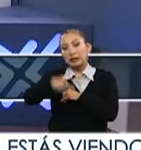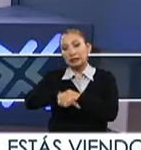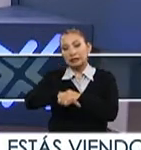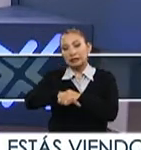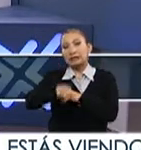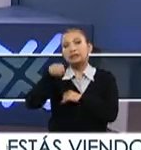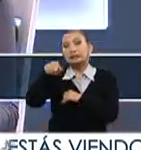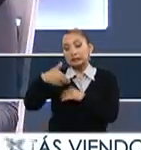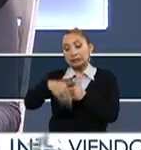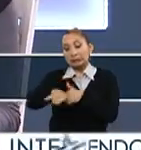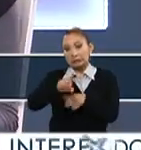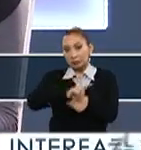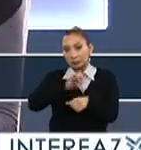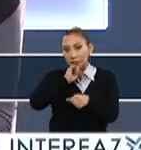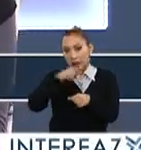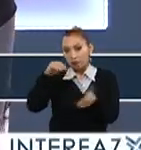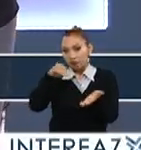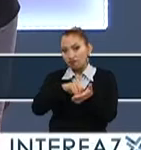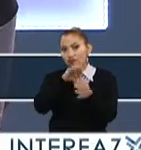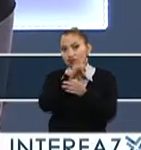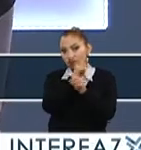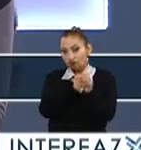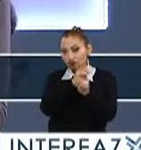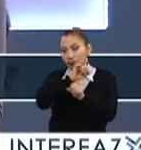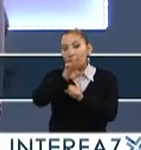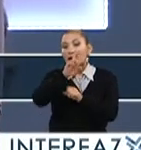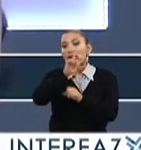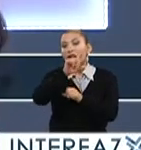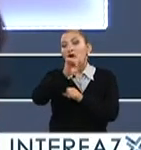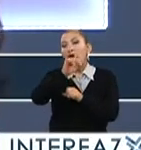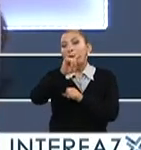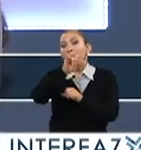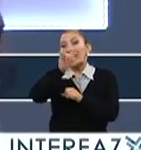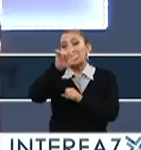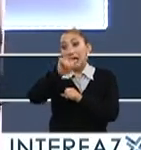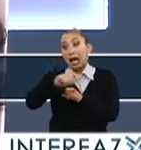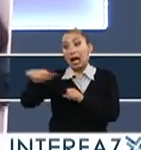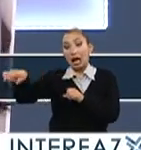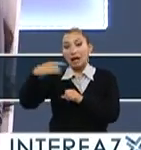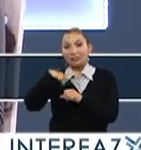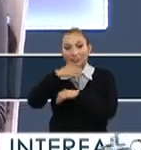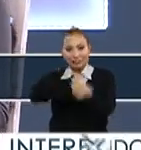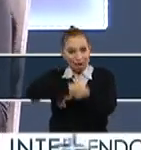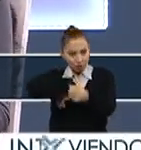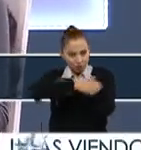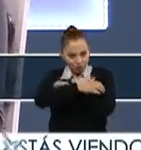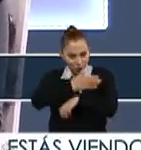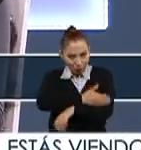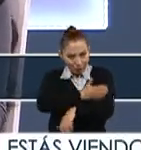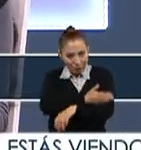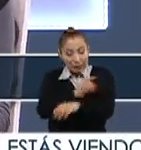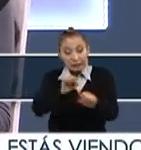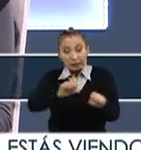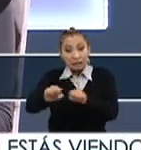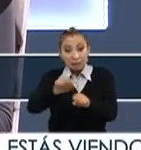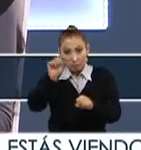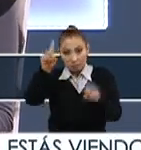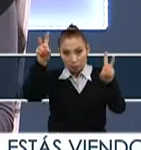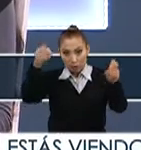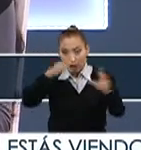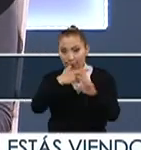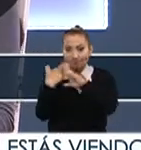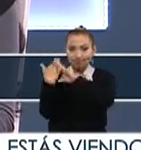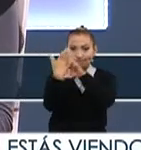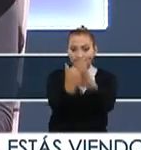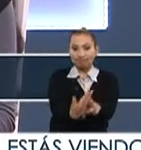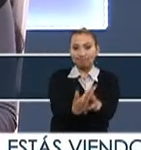www.conacitprensa.mx, y en estos días también esperen el reportaje de Ricardo Capilla, un compañero que le mando saludos, sobre el sismo para